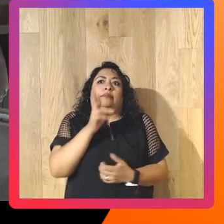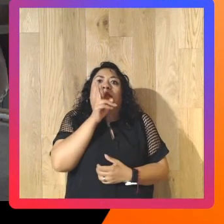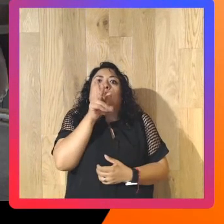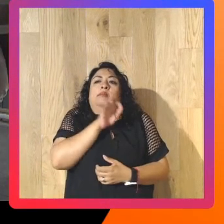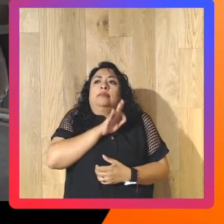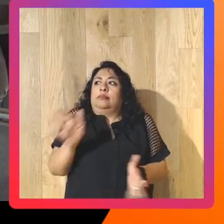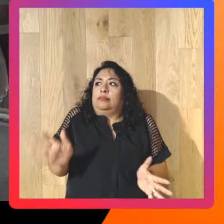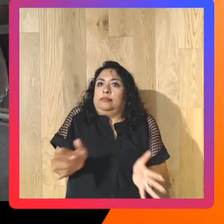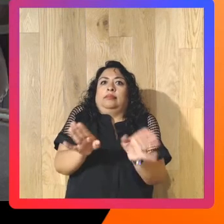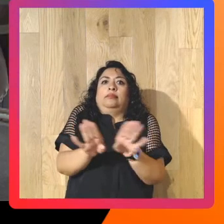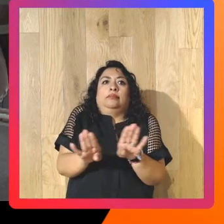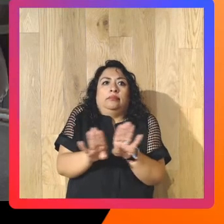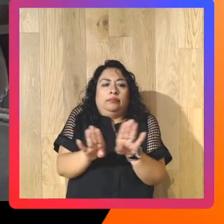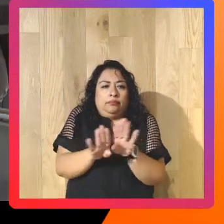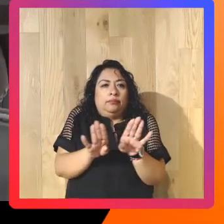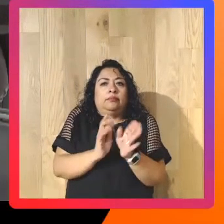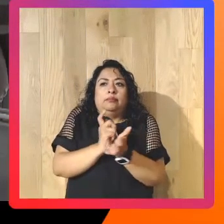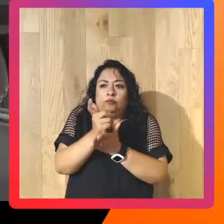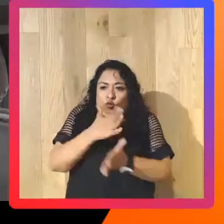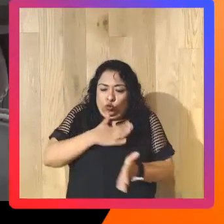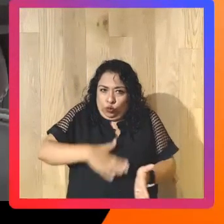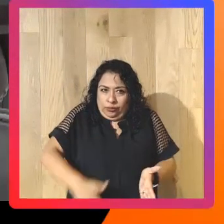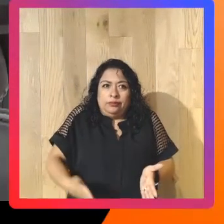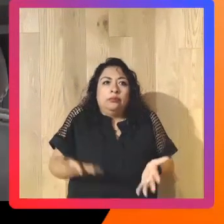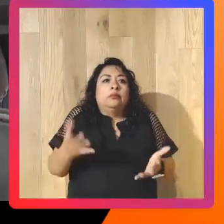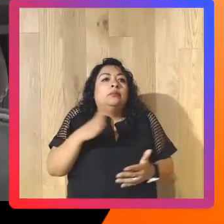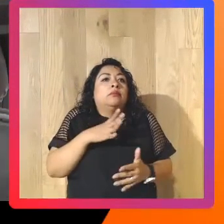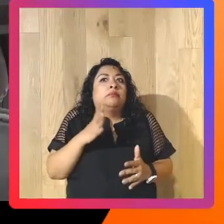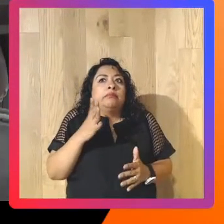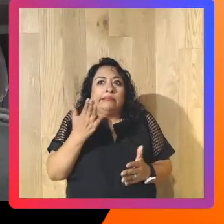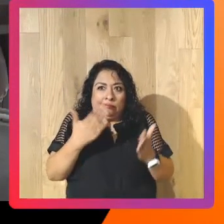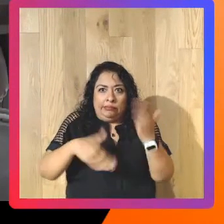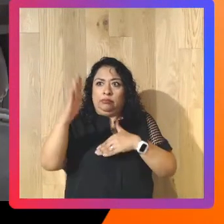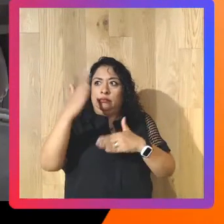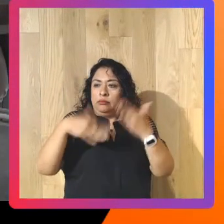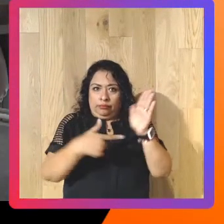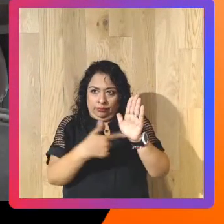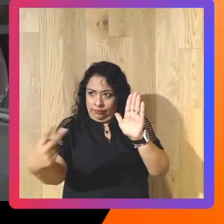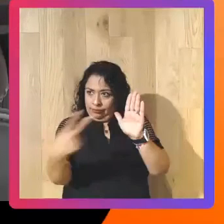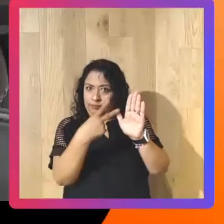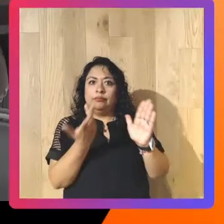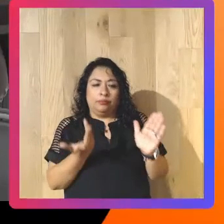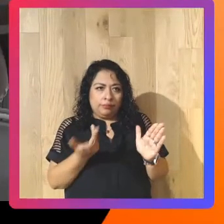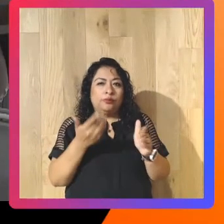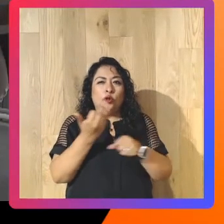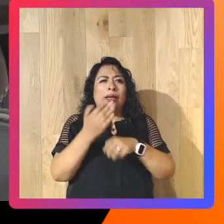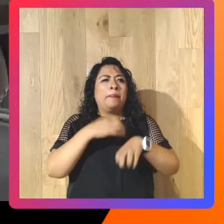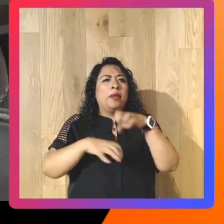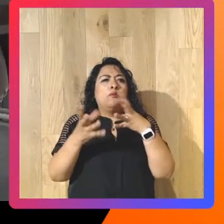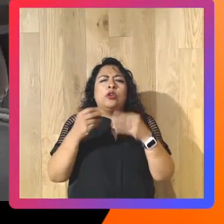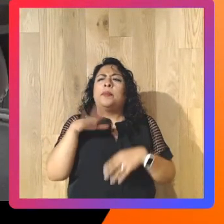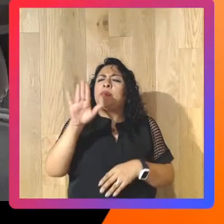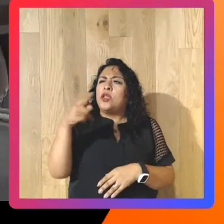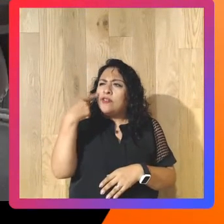podemos promover el que se pague dignamente son con casos de éxito. Ahorita hay muchas empresas que les planteamos,